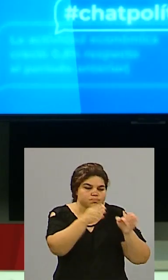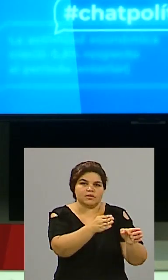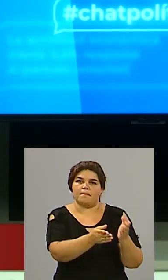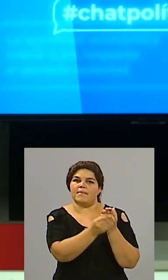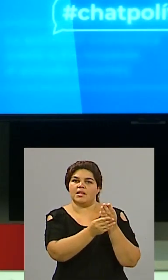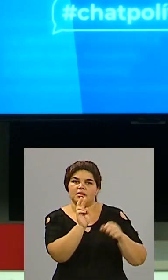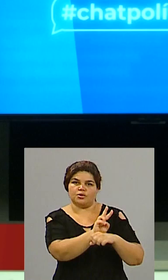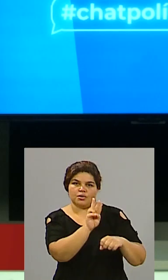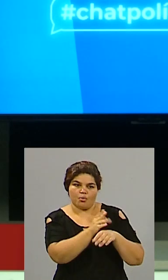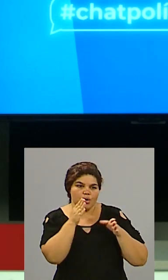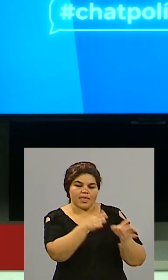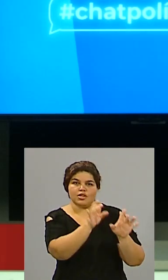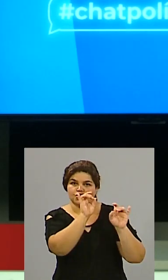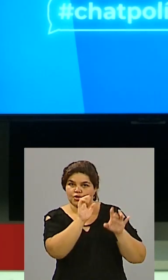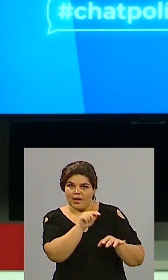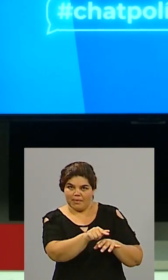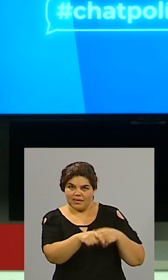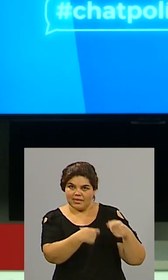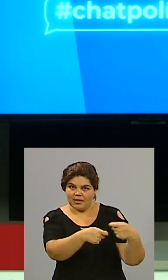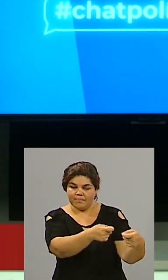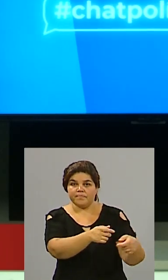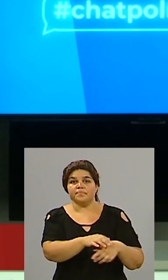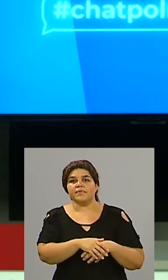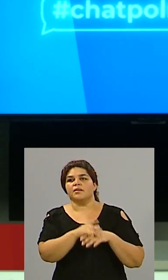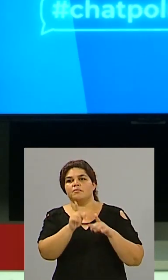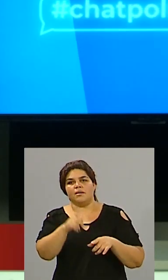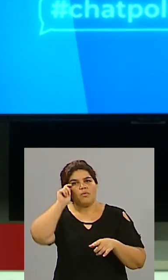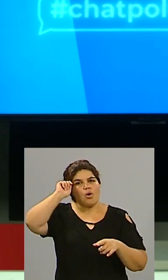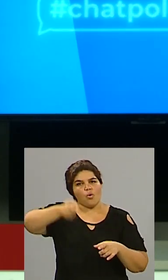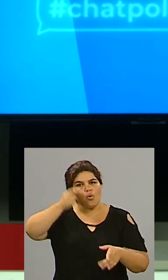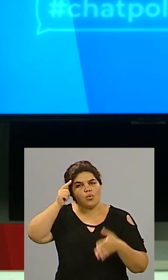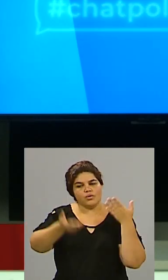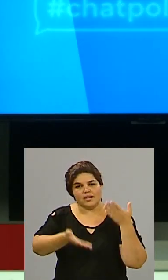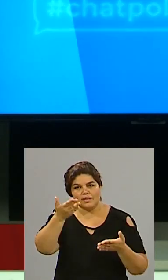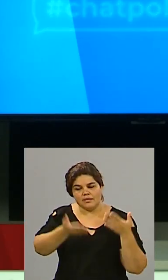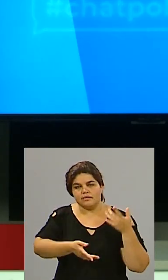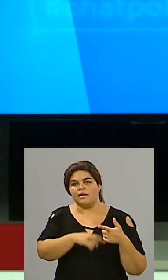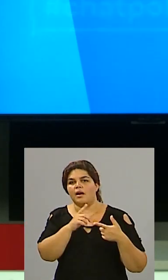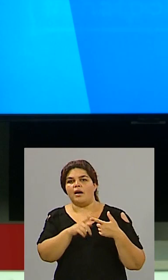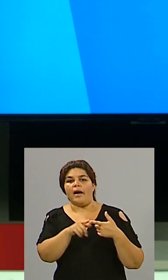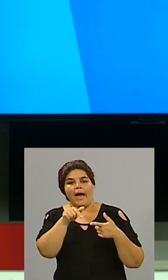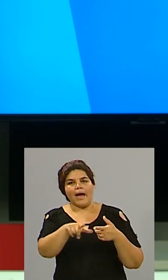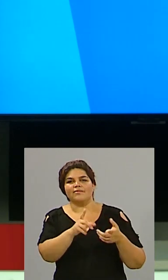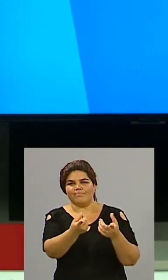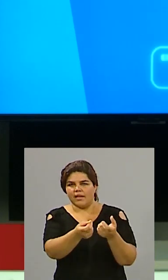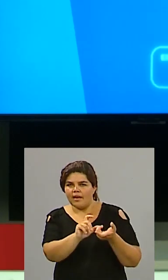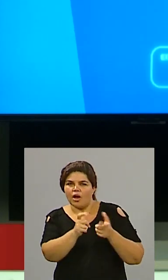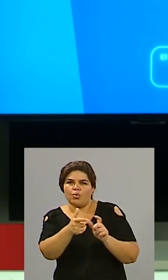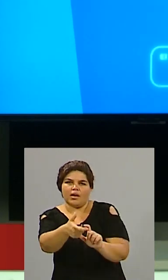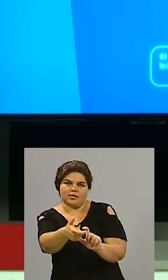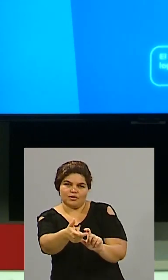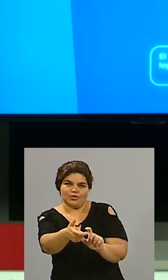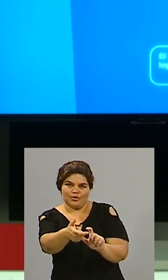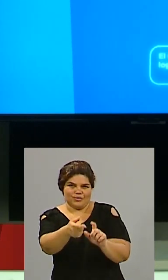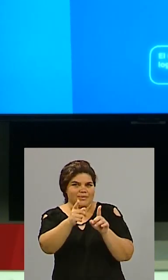hacer estos reajustes. En este caso, bueno, vamos a traer el área de justicia, entonces tenemos que ahí hacer un reajuste. Por supuesto